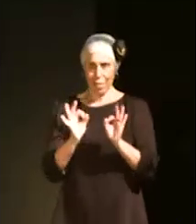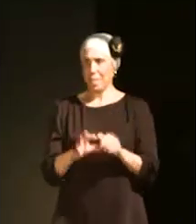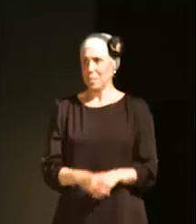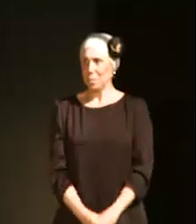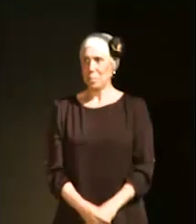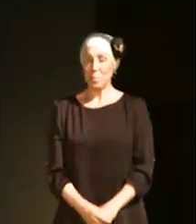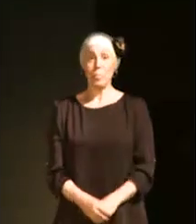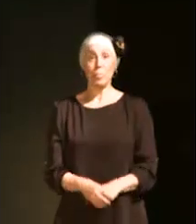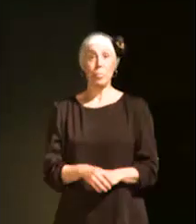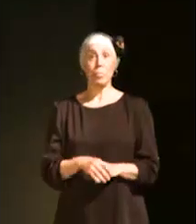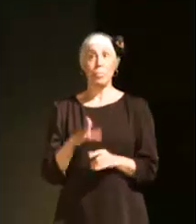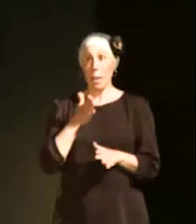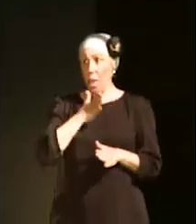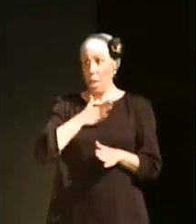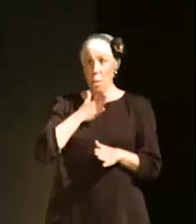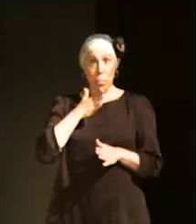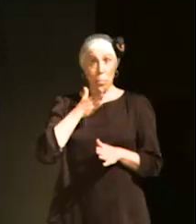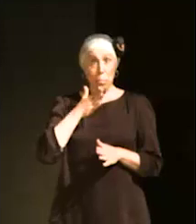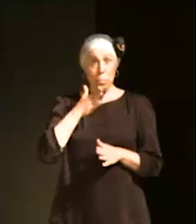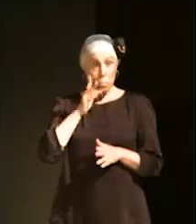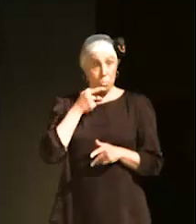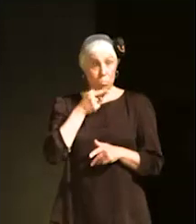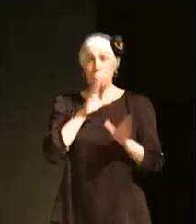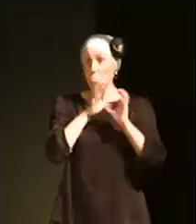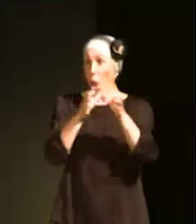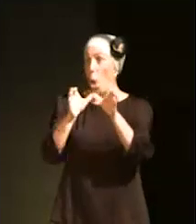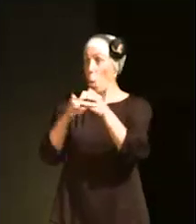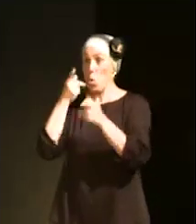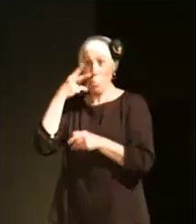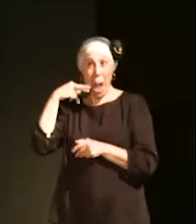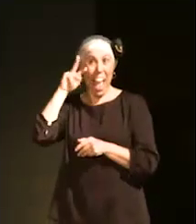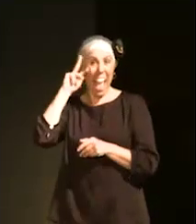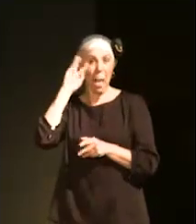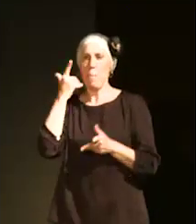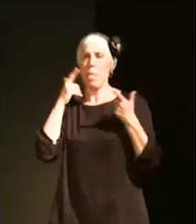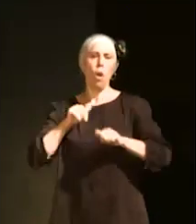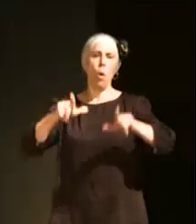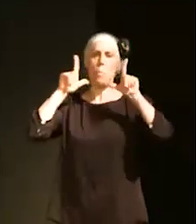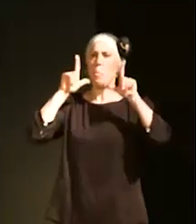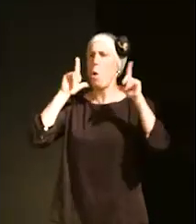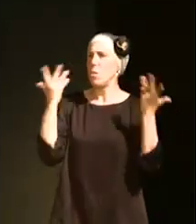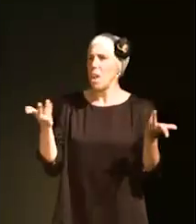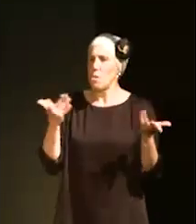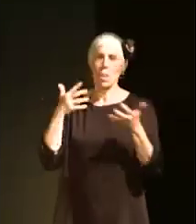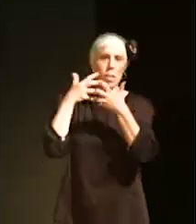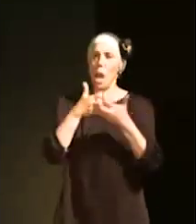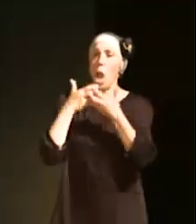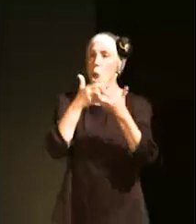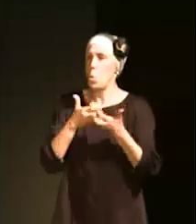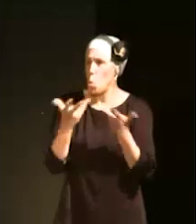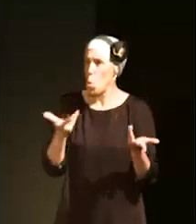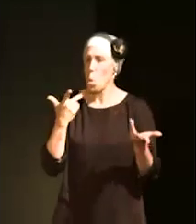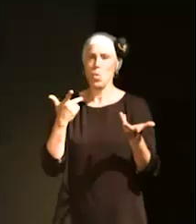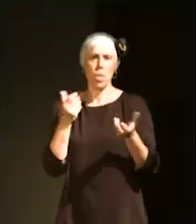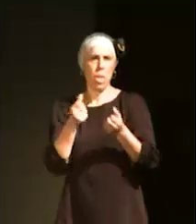en todas estas experiencias la mujer ha sido fundamental ha sido la sembradora la raíz la luchadora la